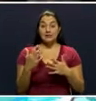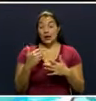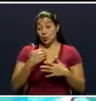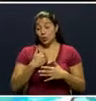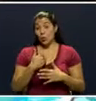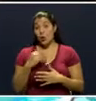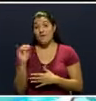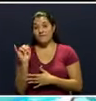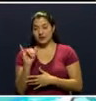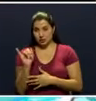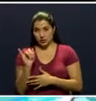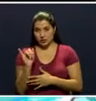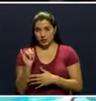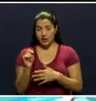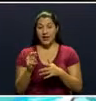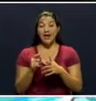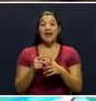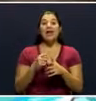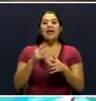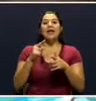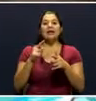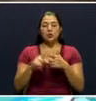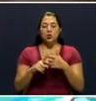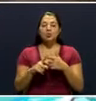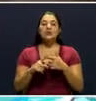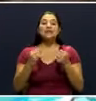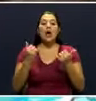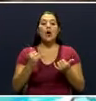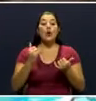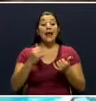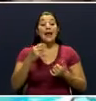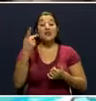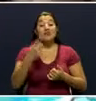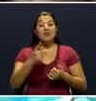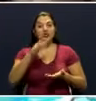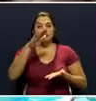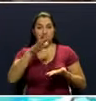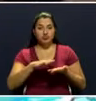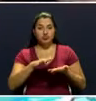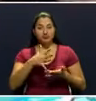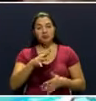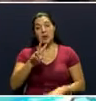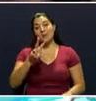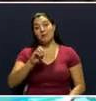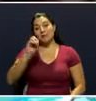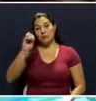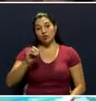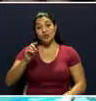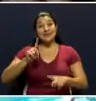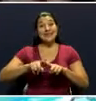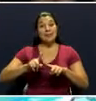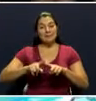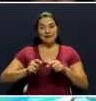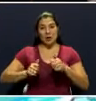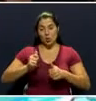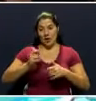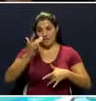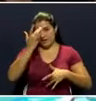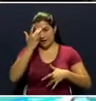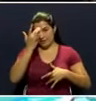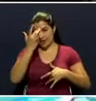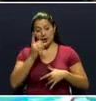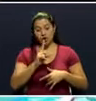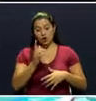infección, entonces hay un 20% más o menos, depende de la enfermedad, que no se va